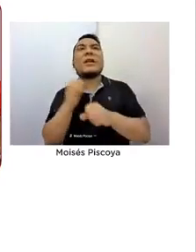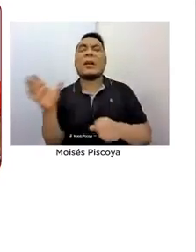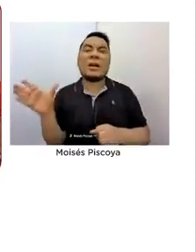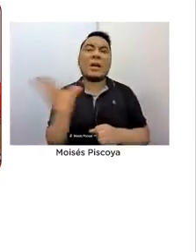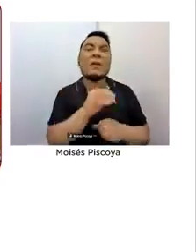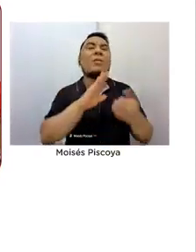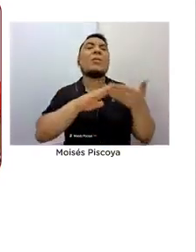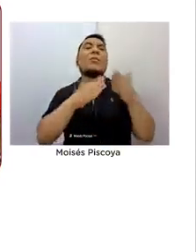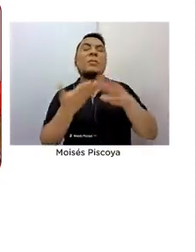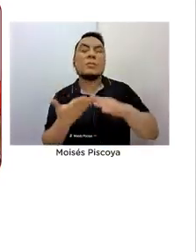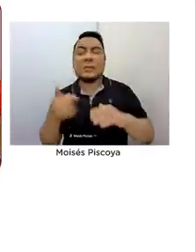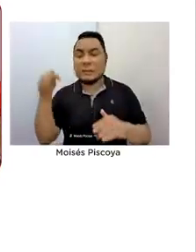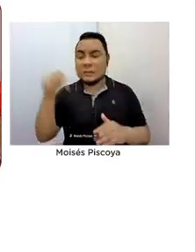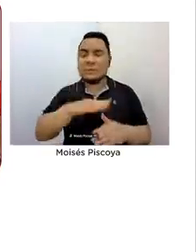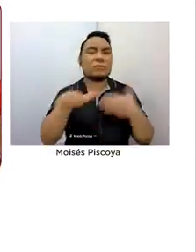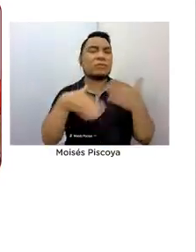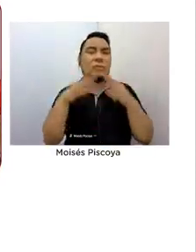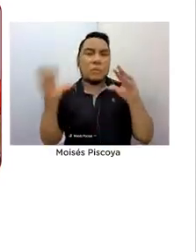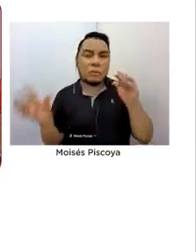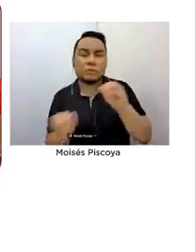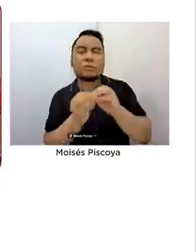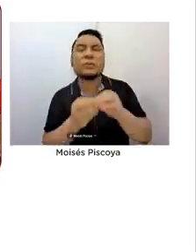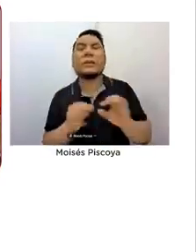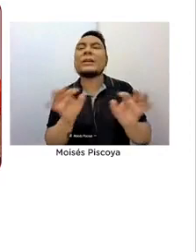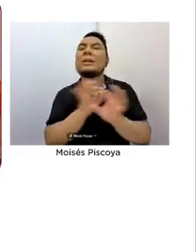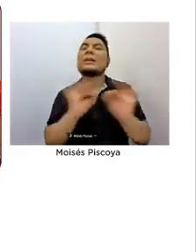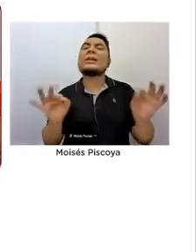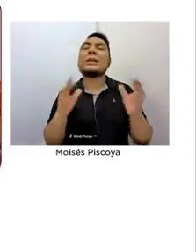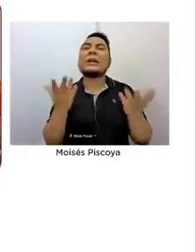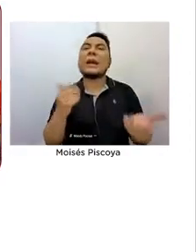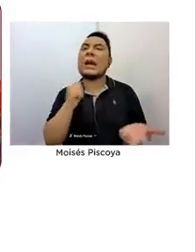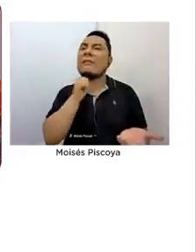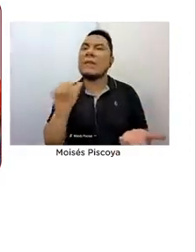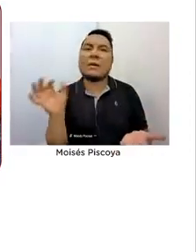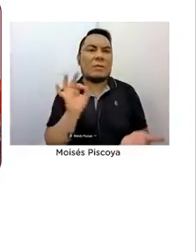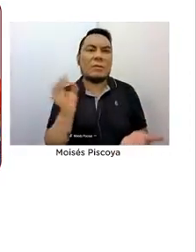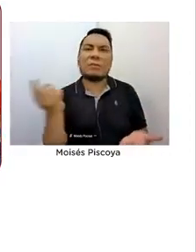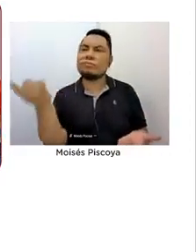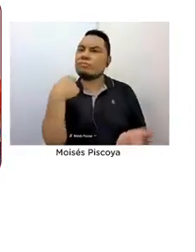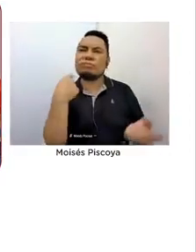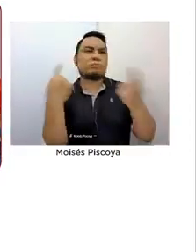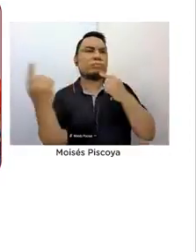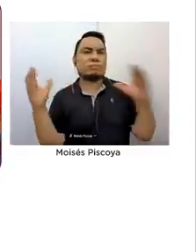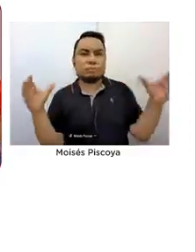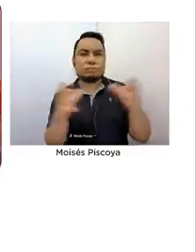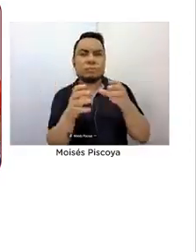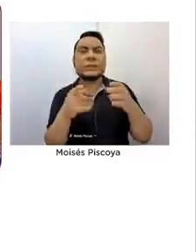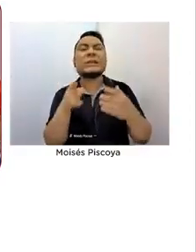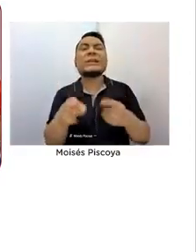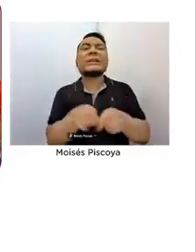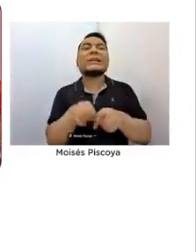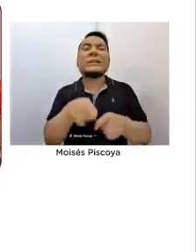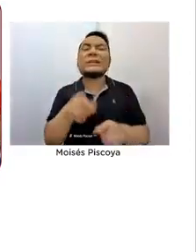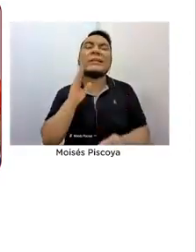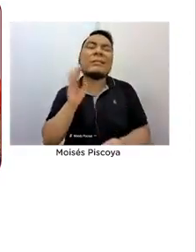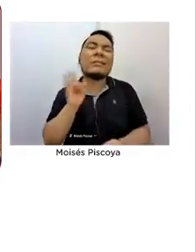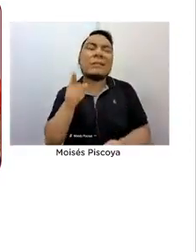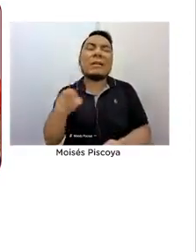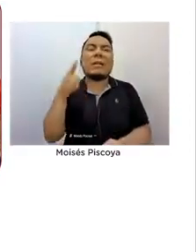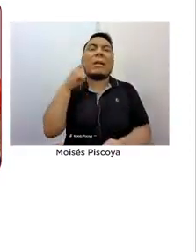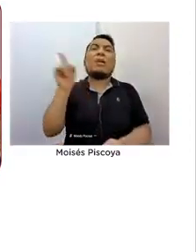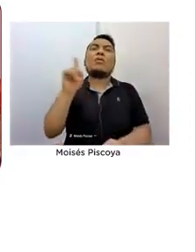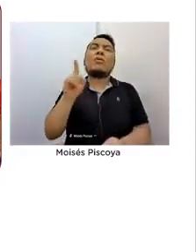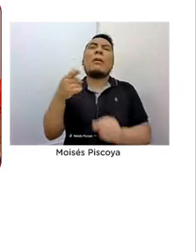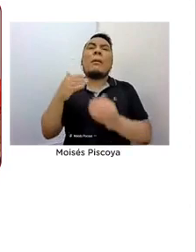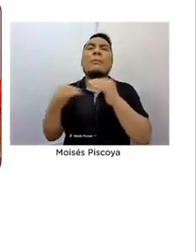la comunidad. Aquí todo suma, nadie falta. Y tenemos que desprendernos del burocratismo, de